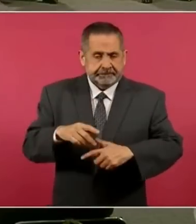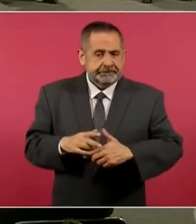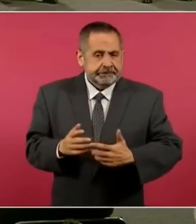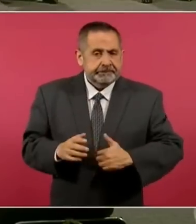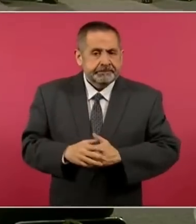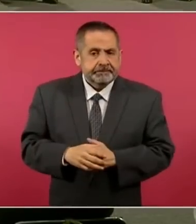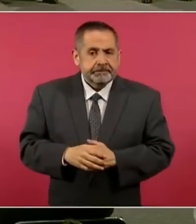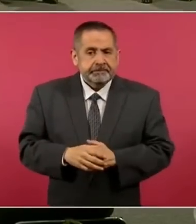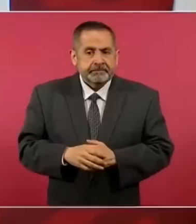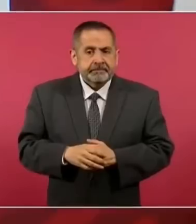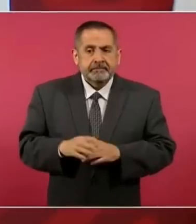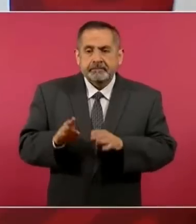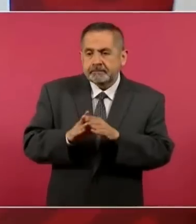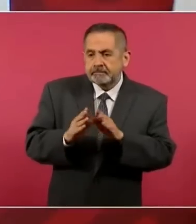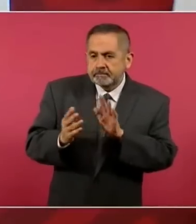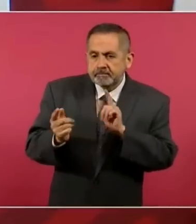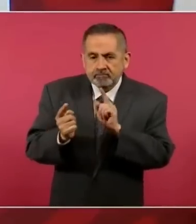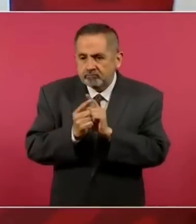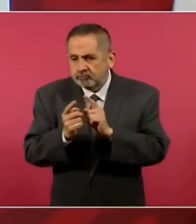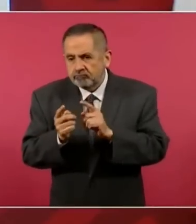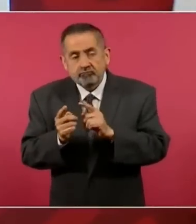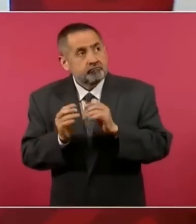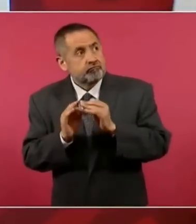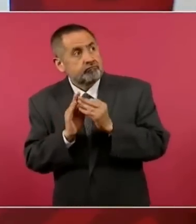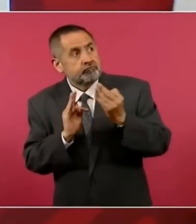cercanía al mercado más grande